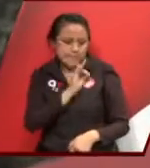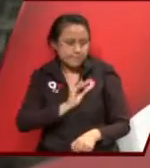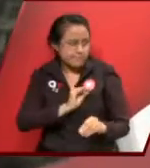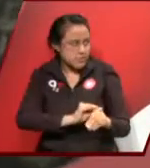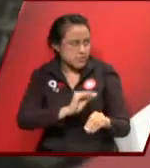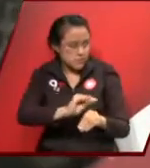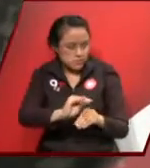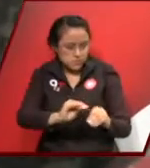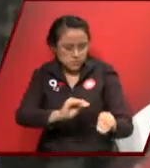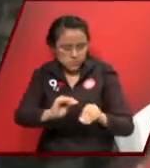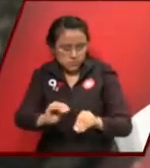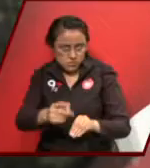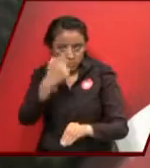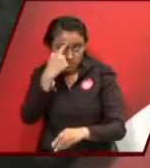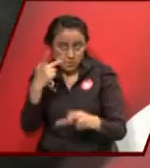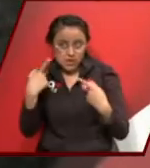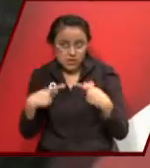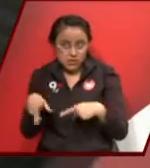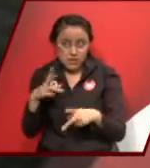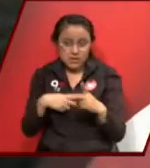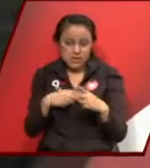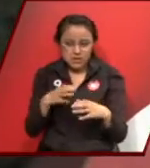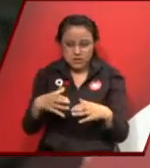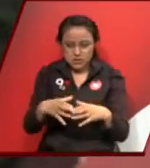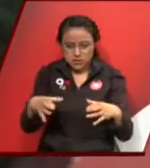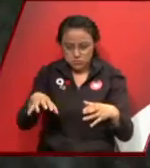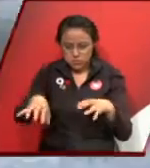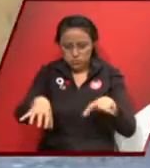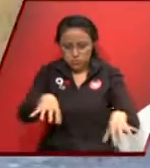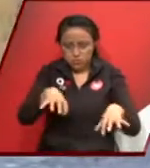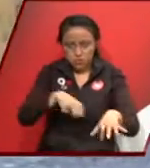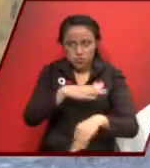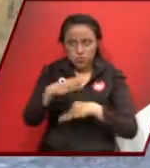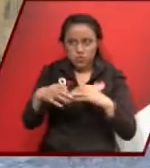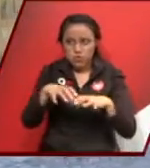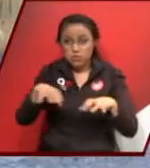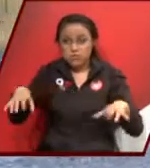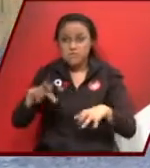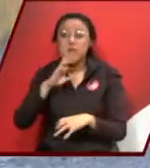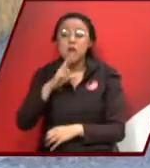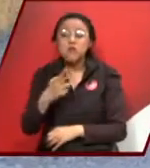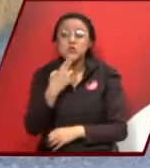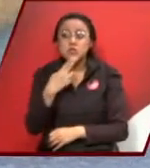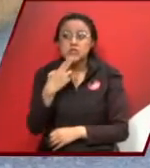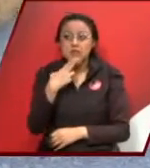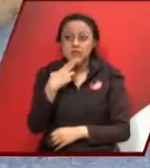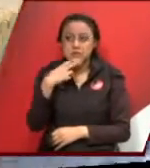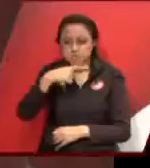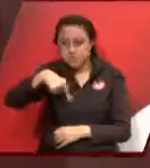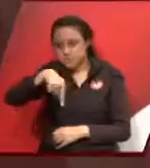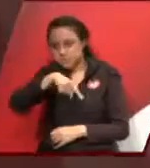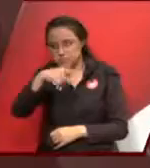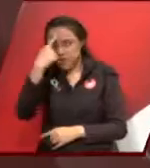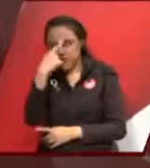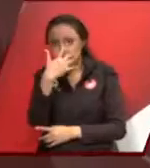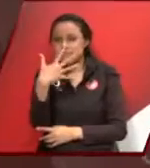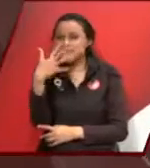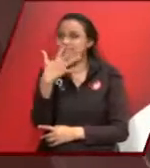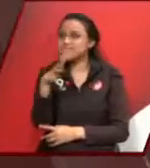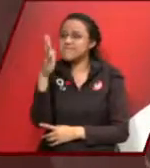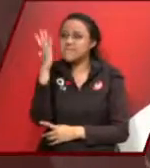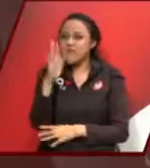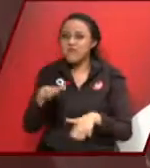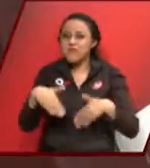ascensiones eso te pasa bloqueando toda la banqueta mejor prefirió hacer un oasis de palmeras a las